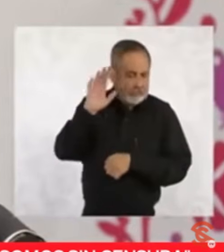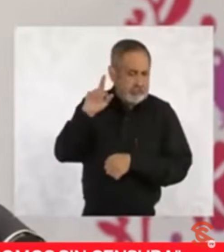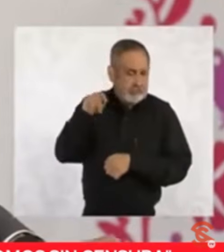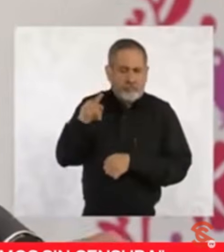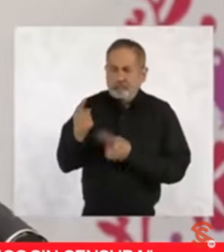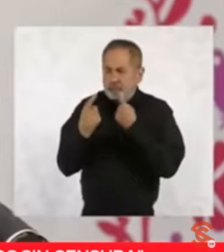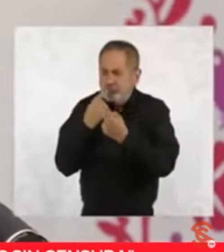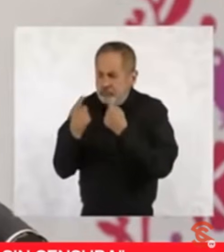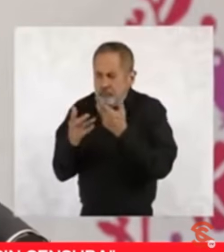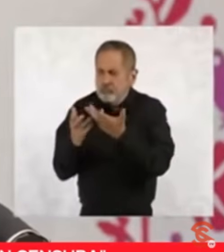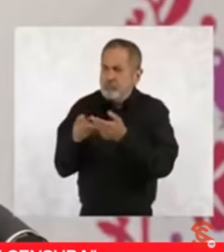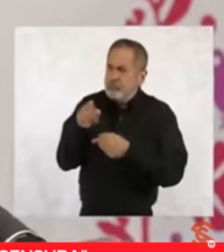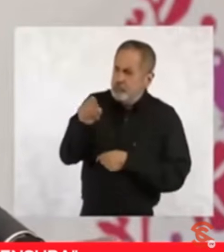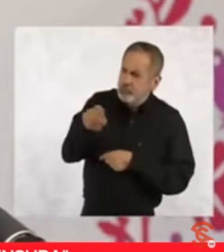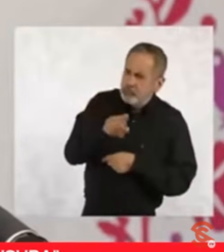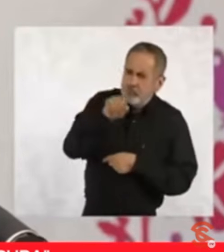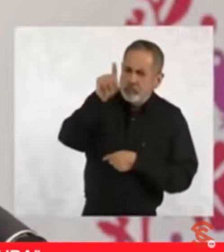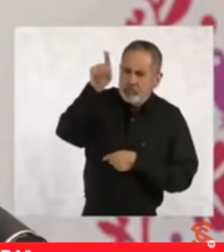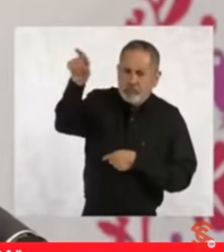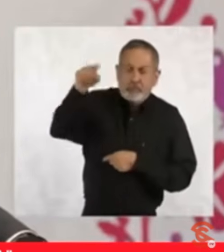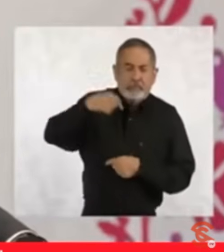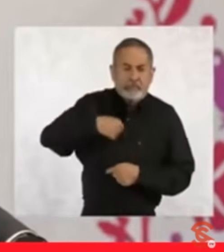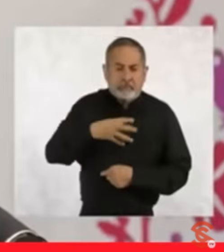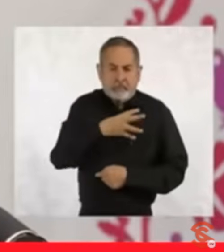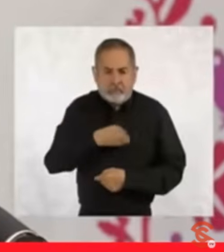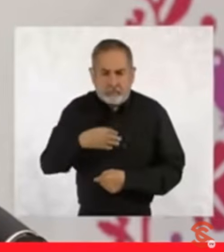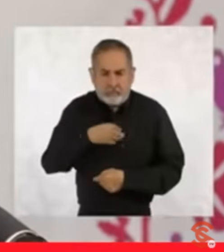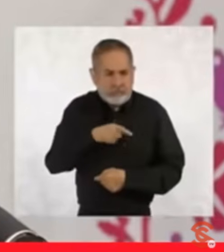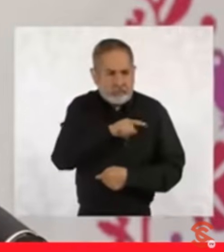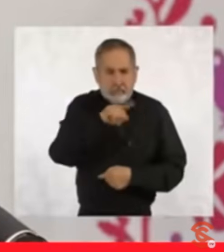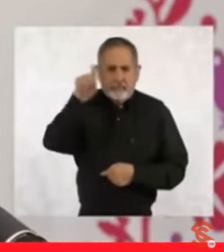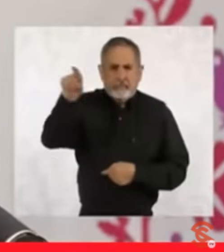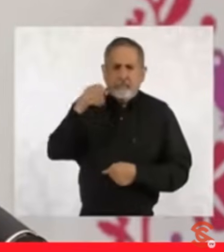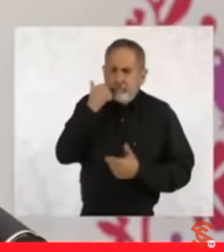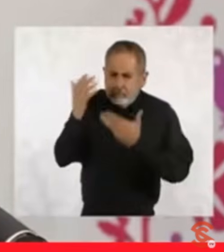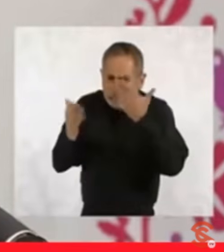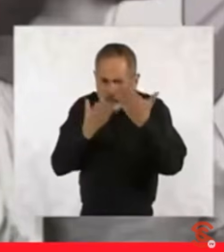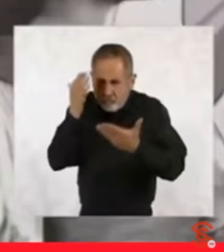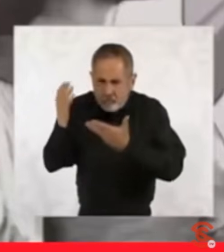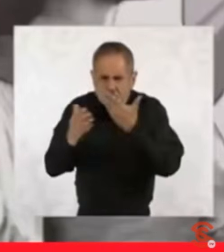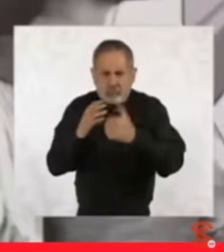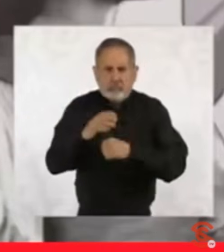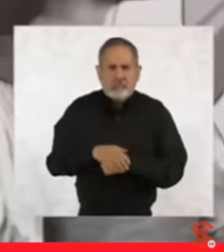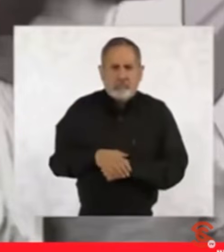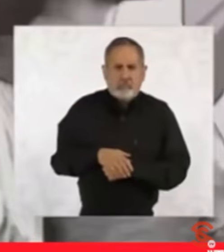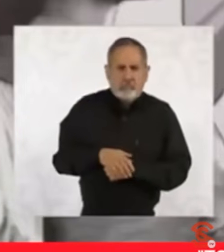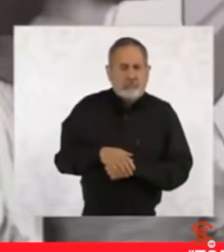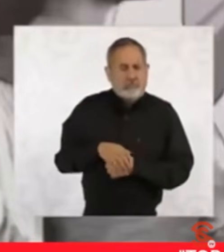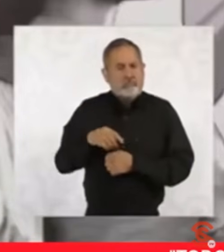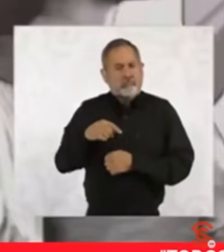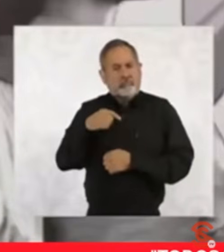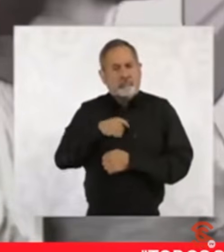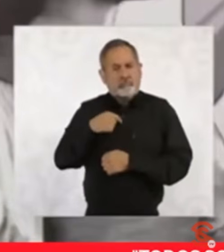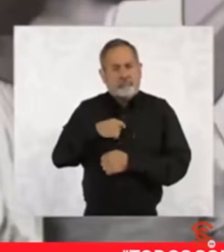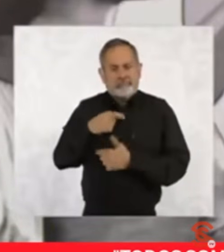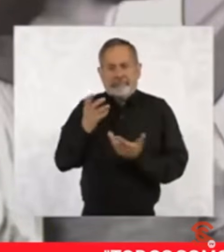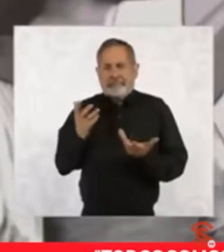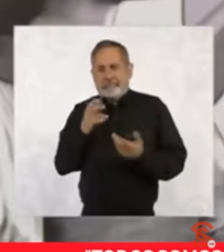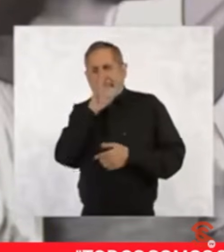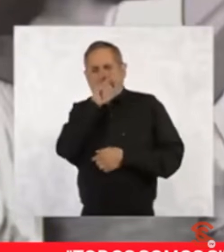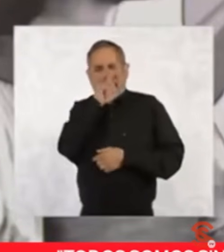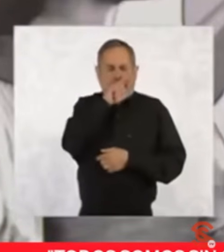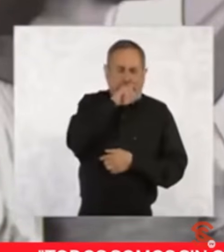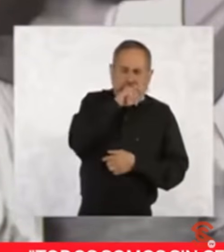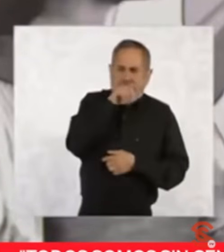Y le dije, oye, va a estar por allá mi hijo porque quiere hacer unos estudios. Yo tengo muchas reservas porque pues, estábamos en